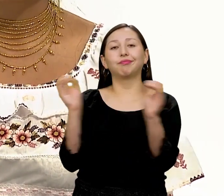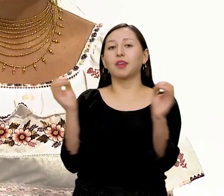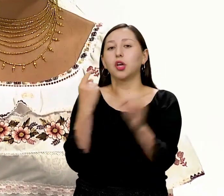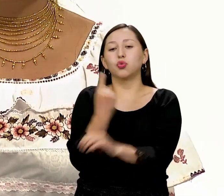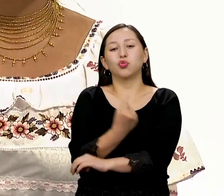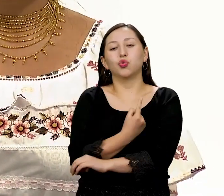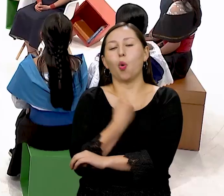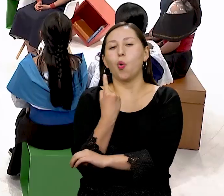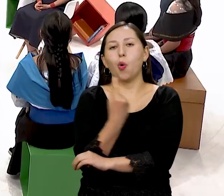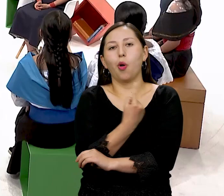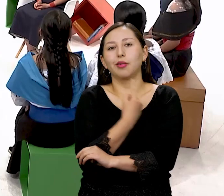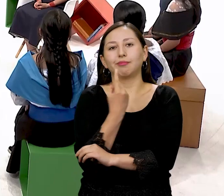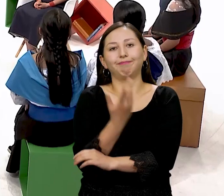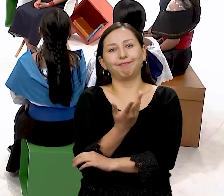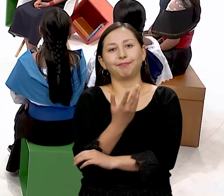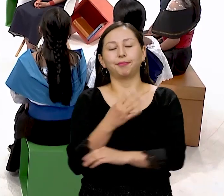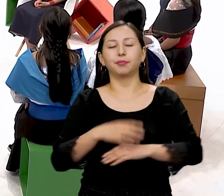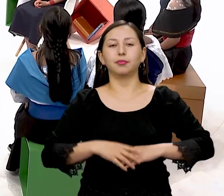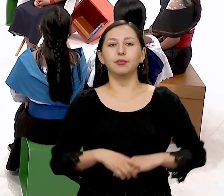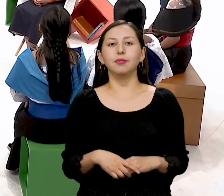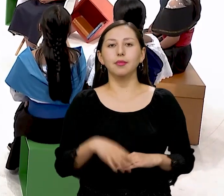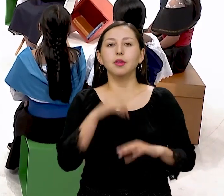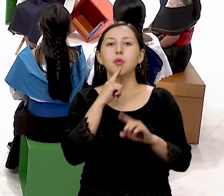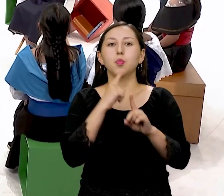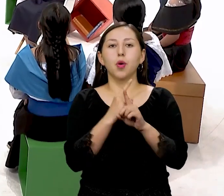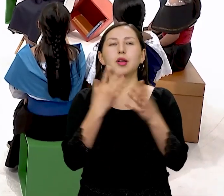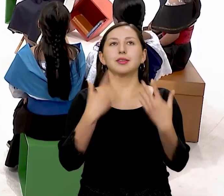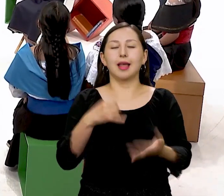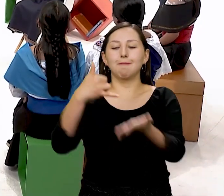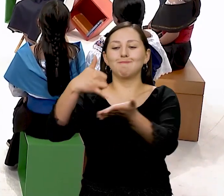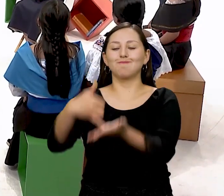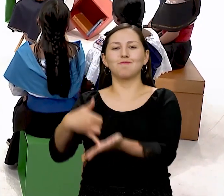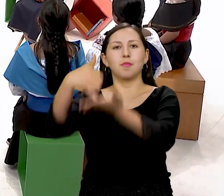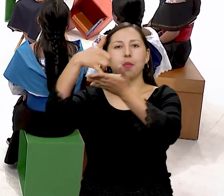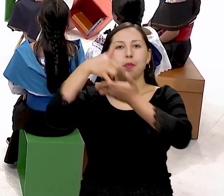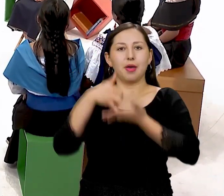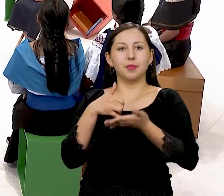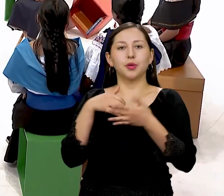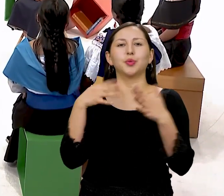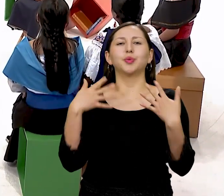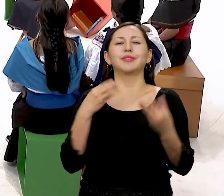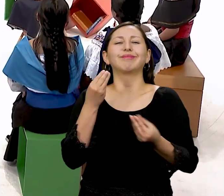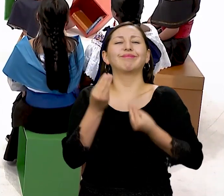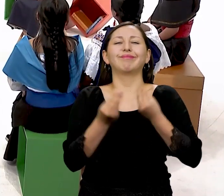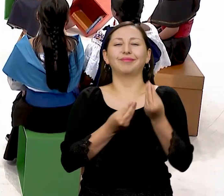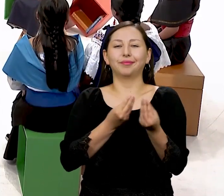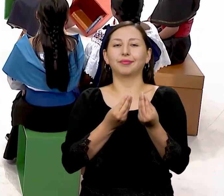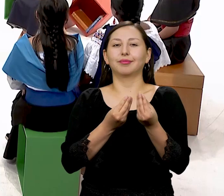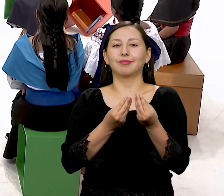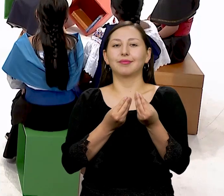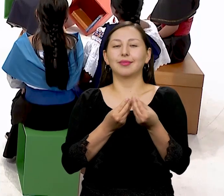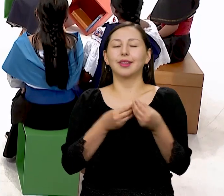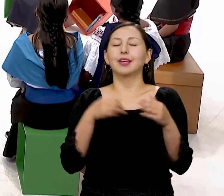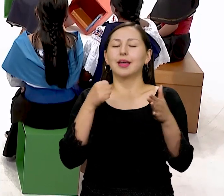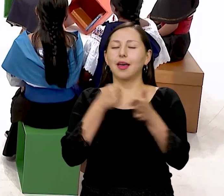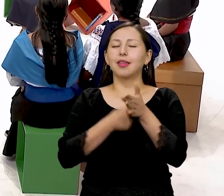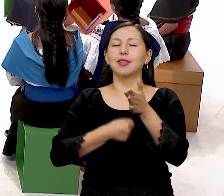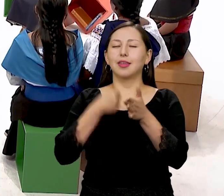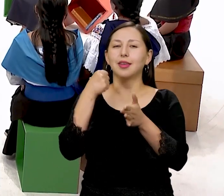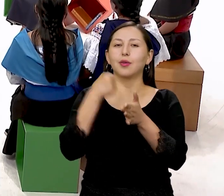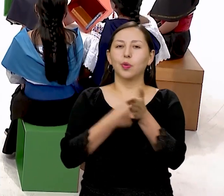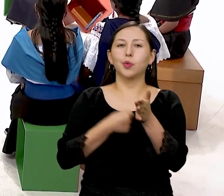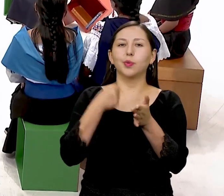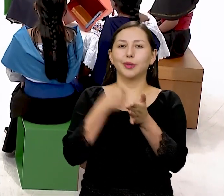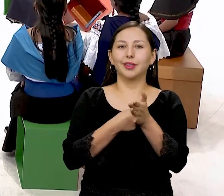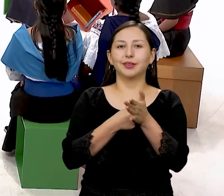trabajo. Entonces, para poder ganarme este premio, he tenido que pasar distintas cosas,